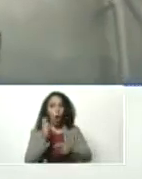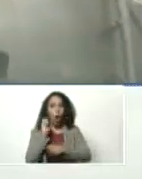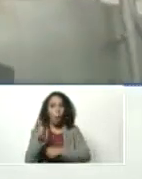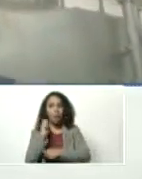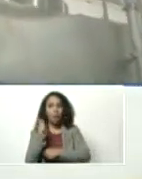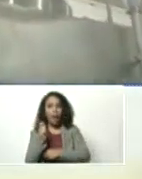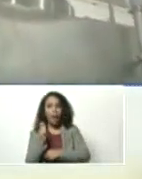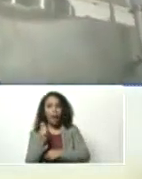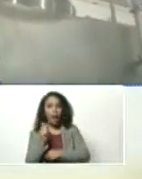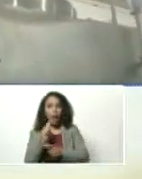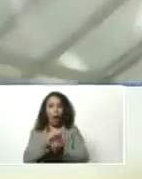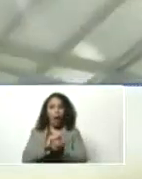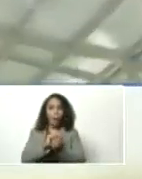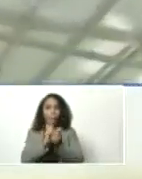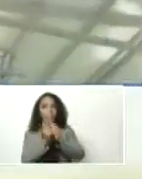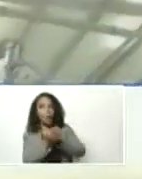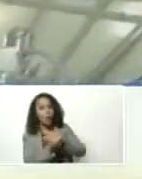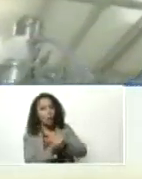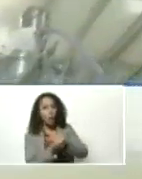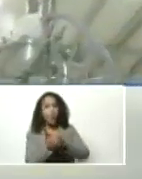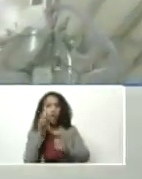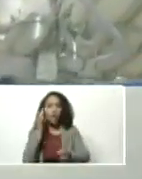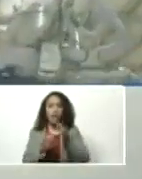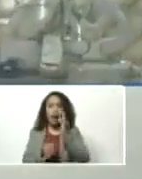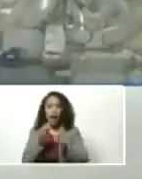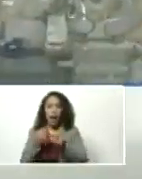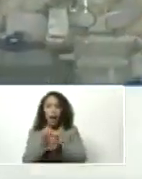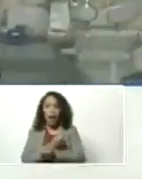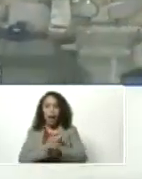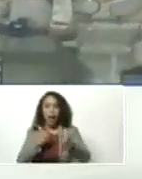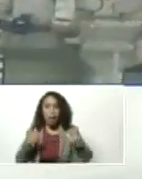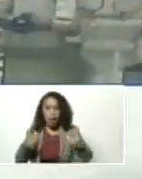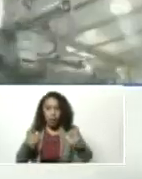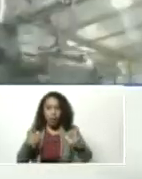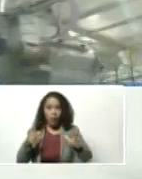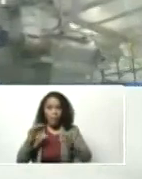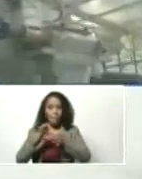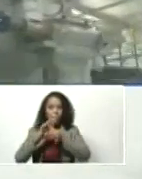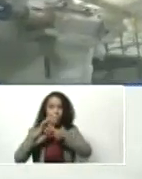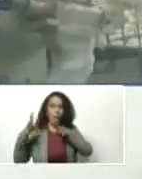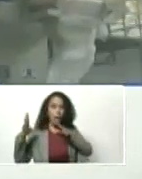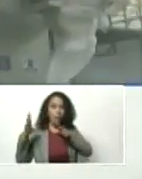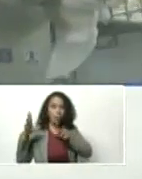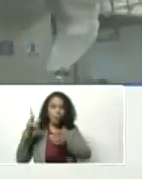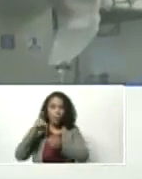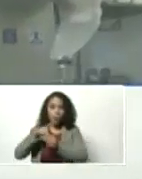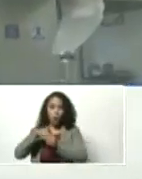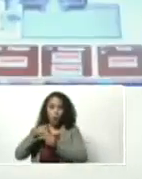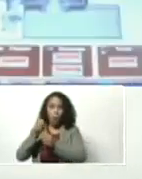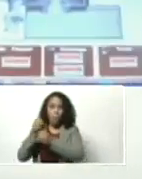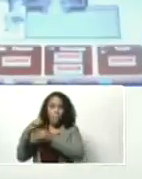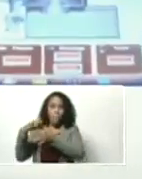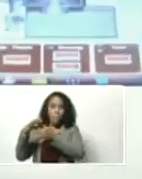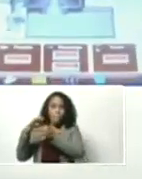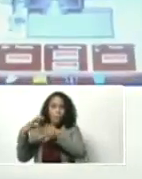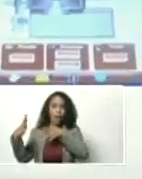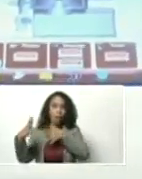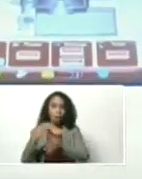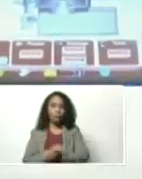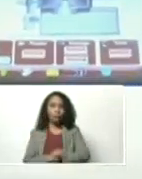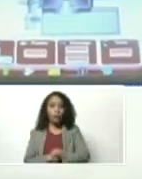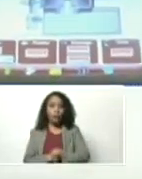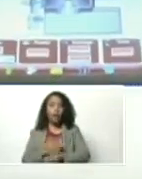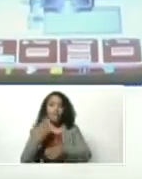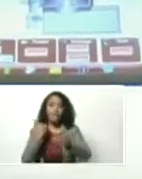comerciales, cambiarios, fiscales, liberados del petróleo. Y lo vamos a lograr.